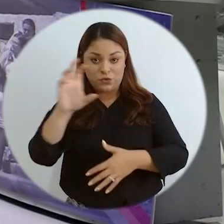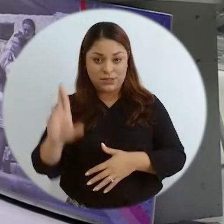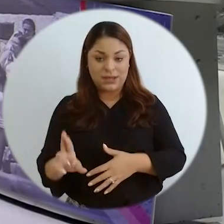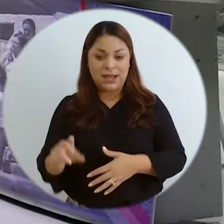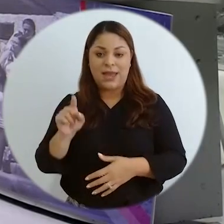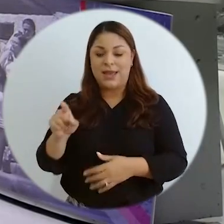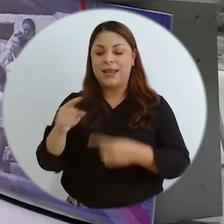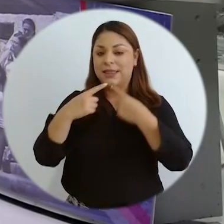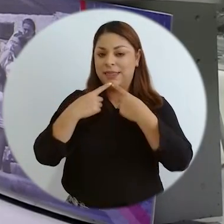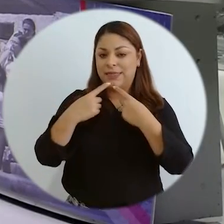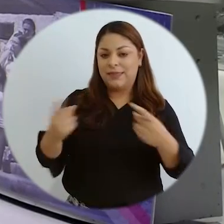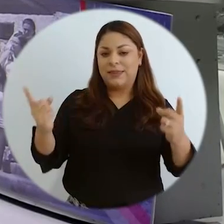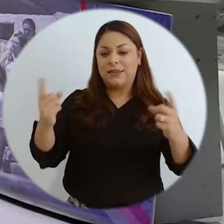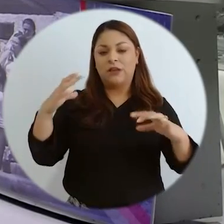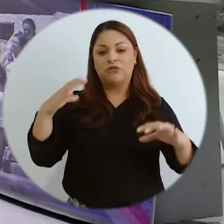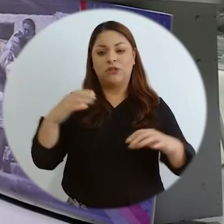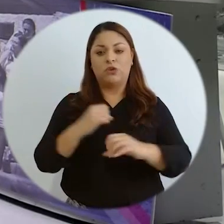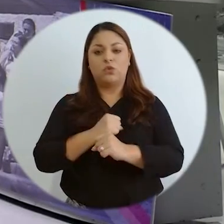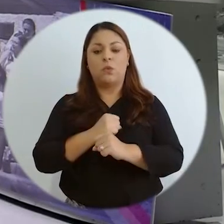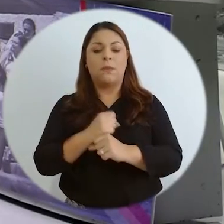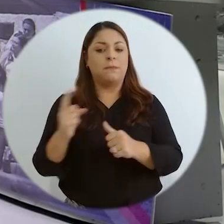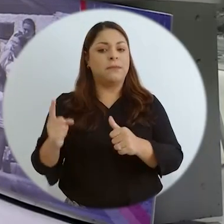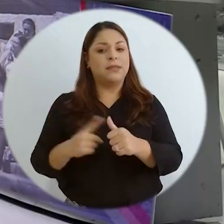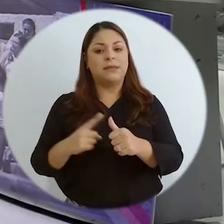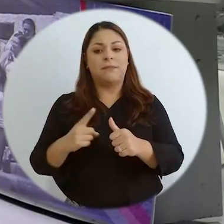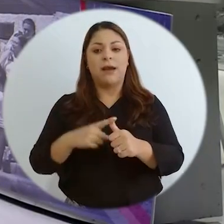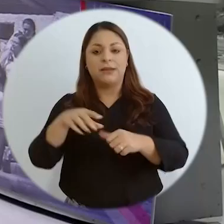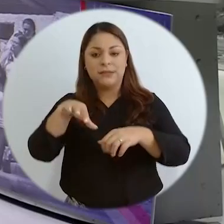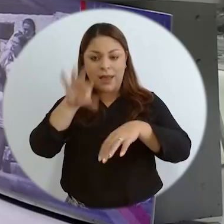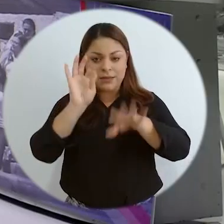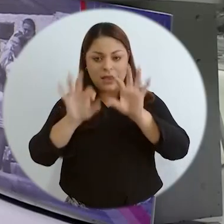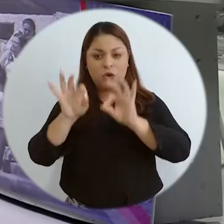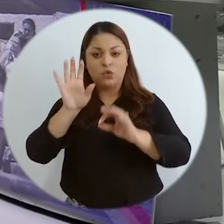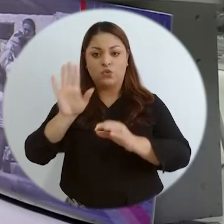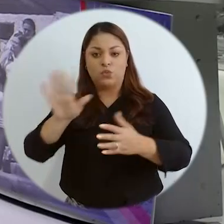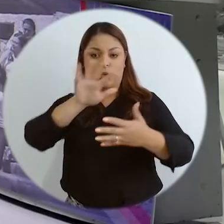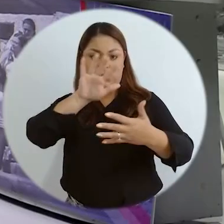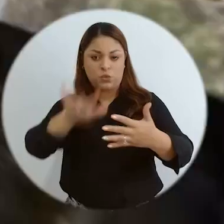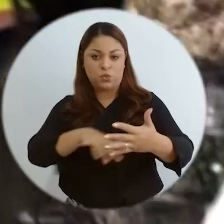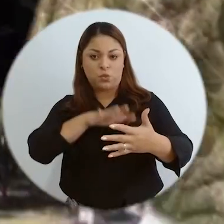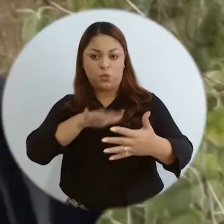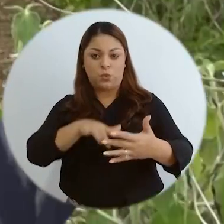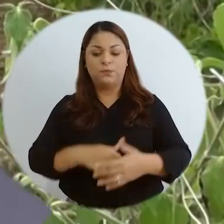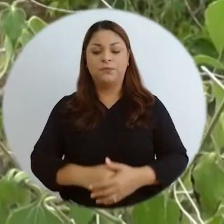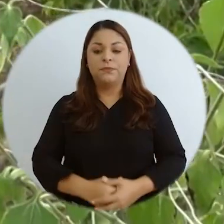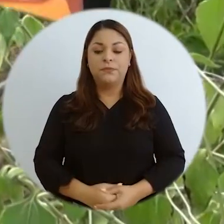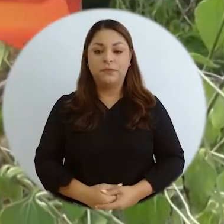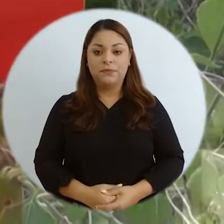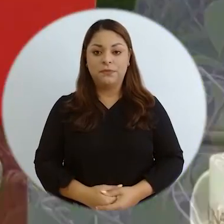hace a Una Mirada un resumen sobre los principales hallazgos del estudio que estábamos comentando.